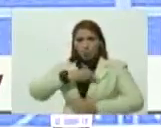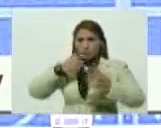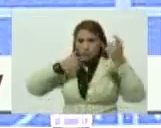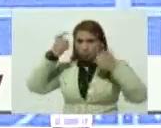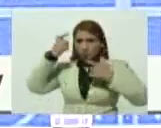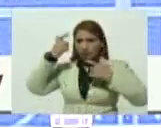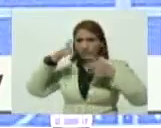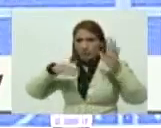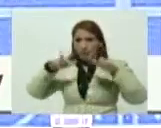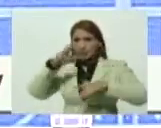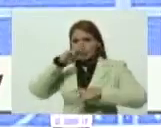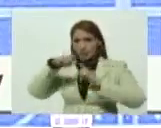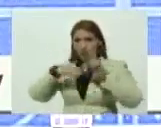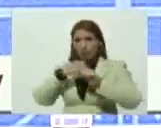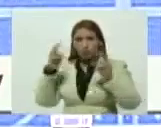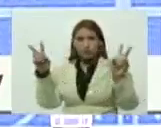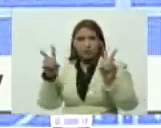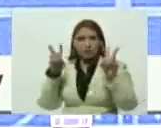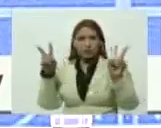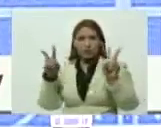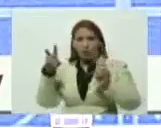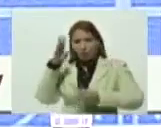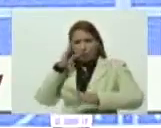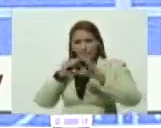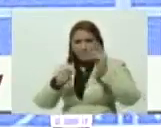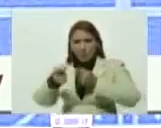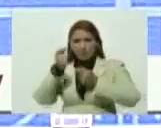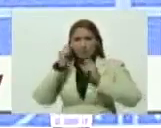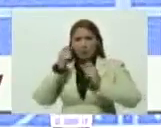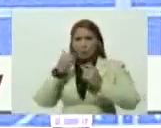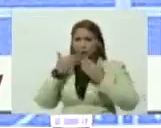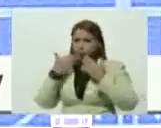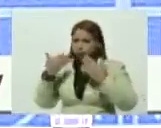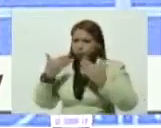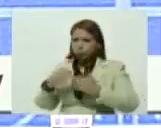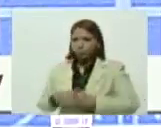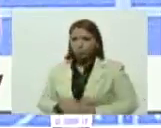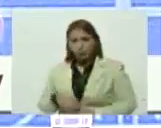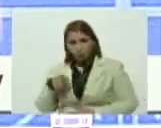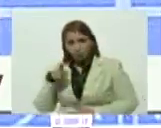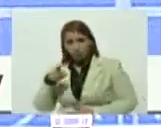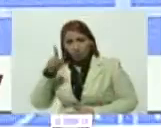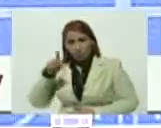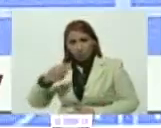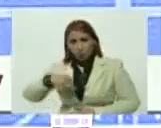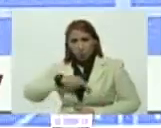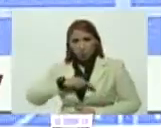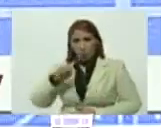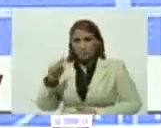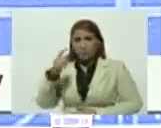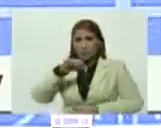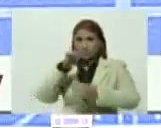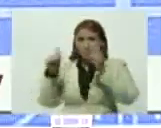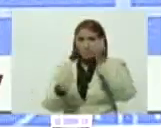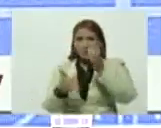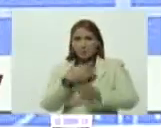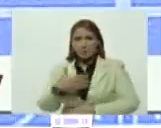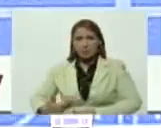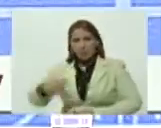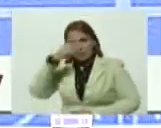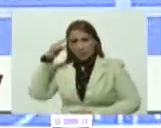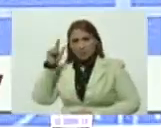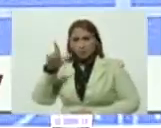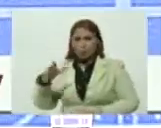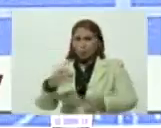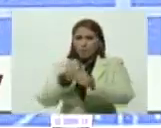Chávez. Son 13 años de victoria, presidente, aprendiendo, y le agradecemos a usted, a nuestro primer vicepresidente, por confiar en